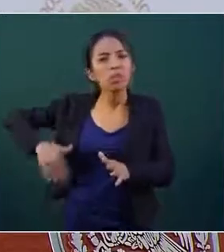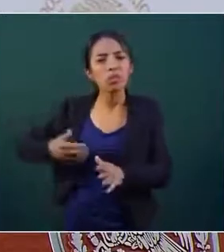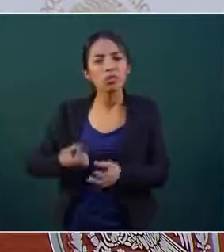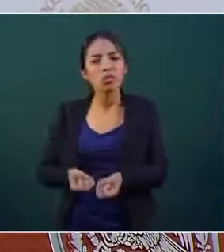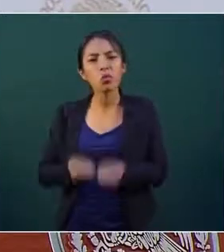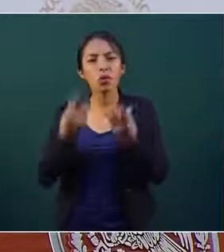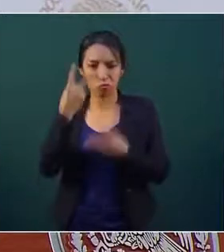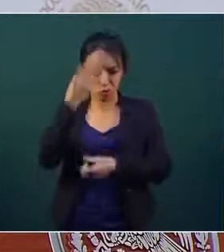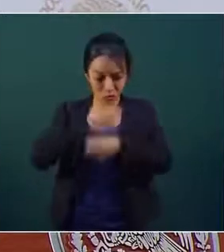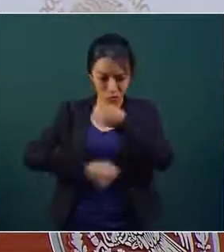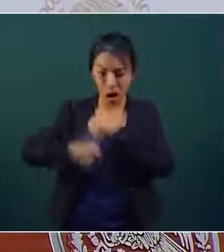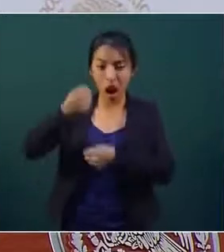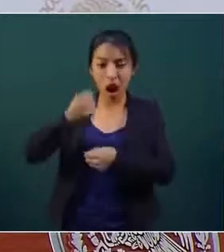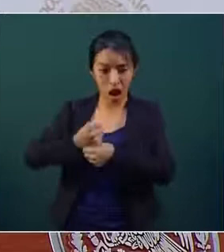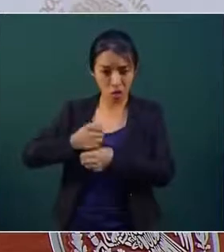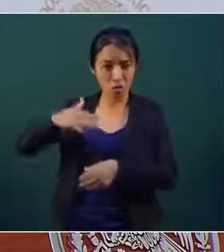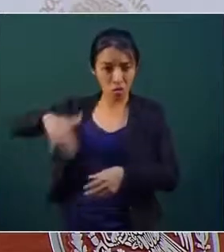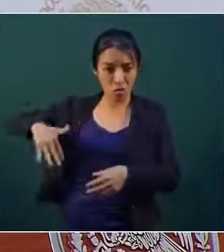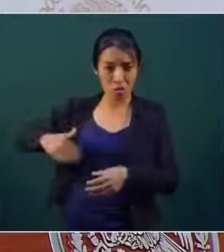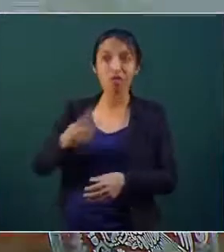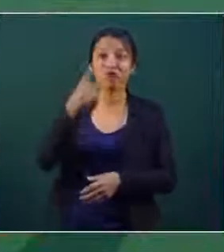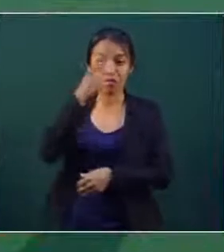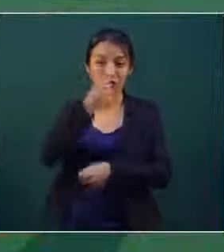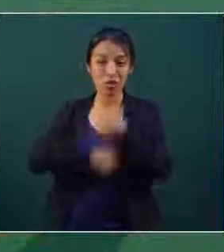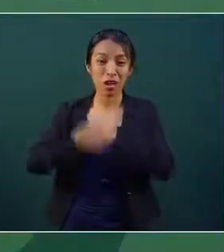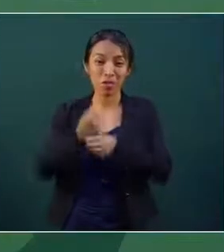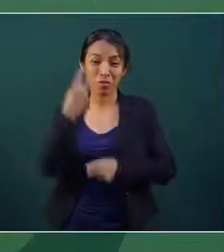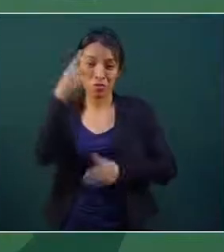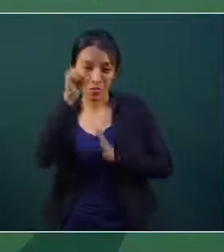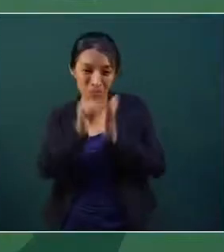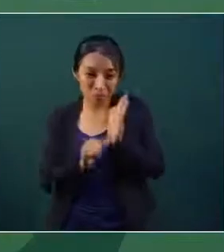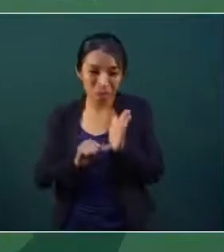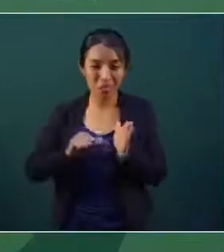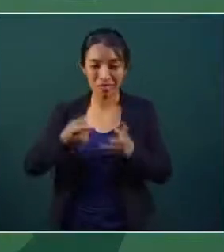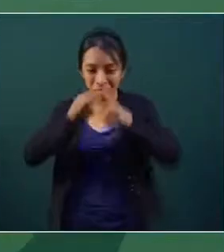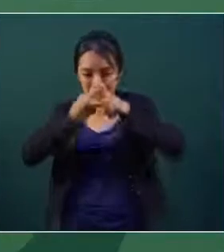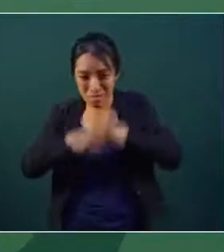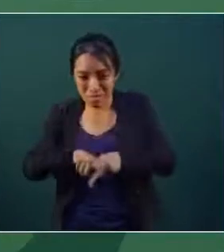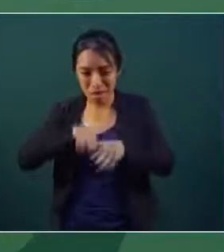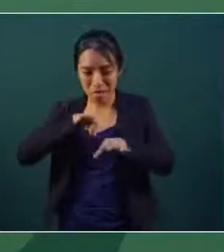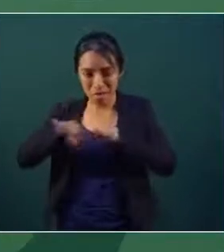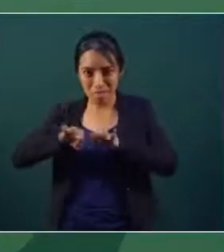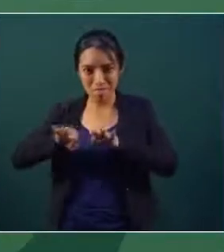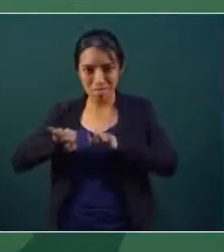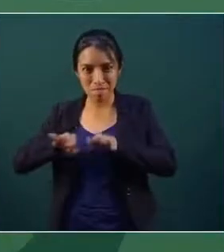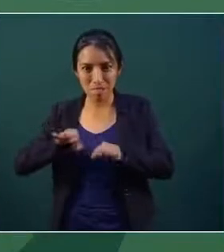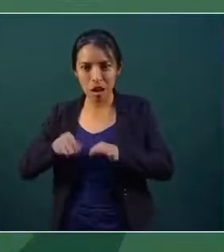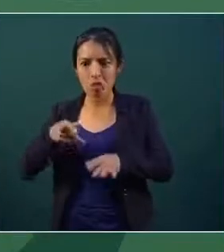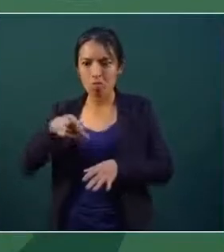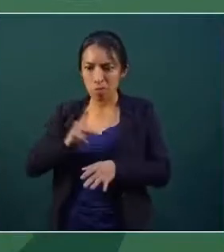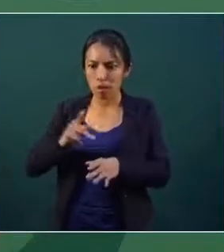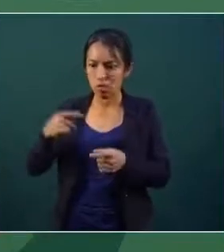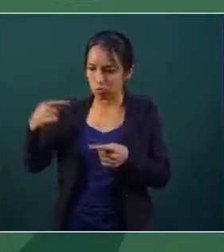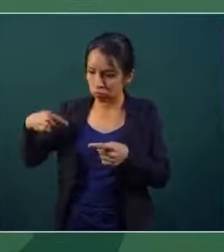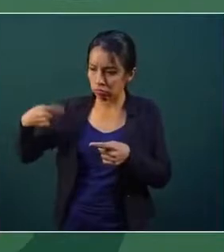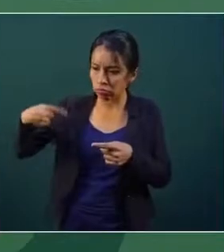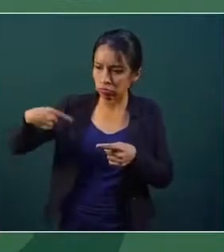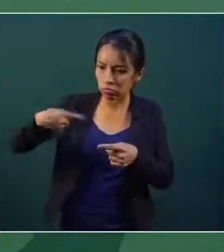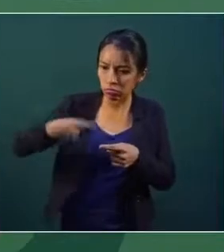2 años y 2 meses de haber entrado en operación, ya está